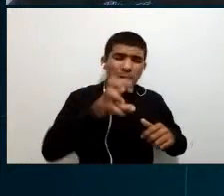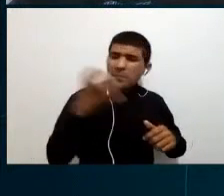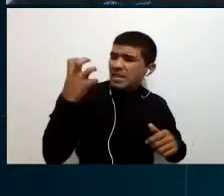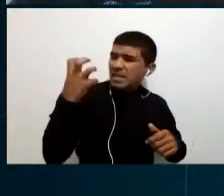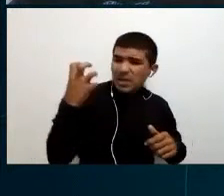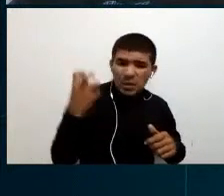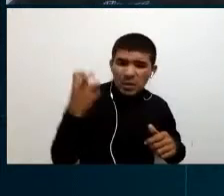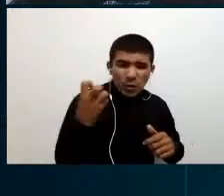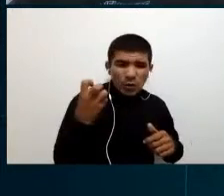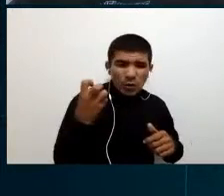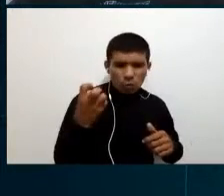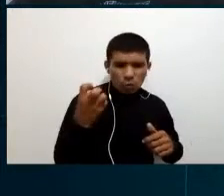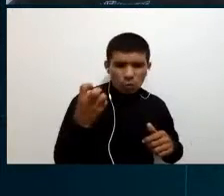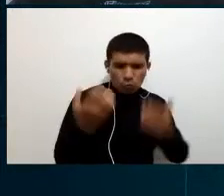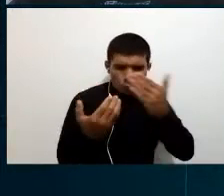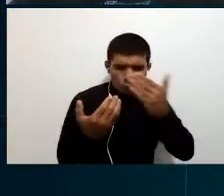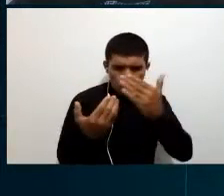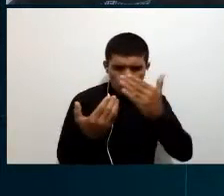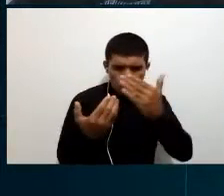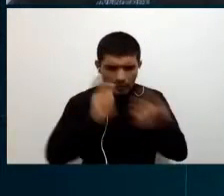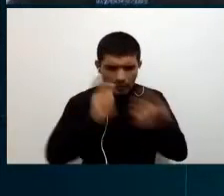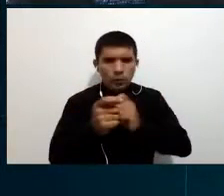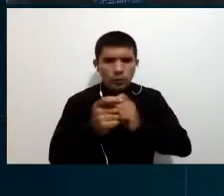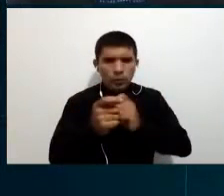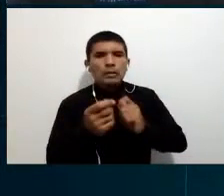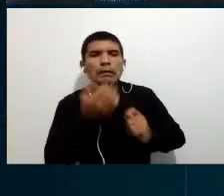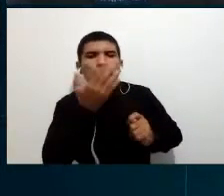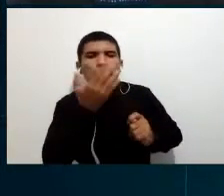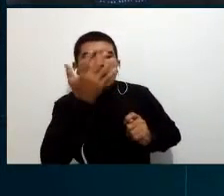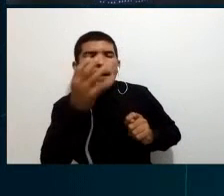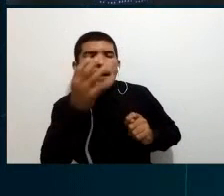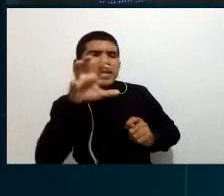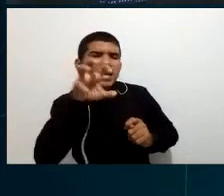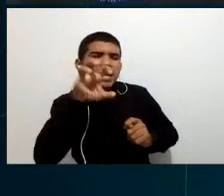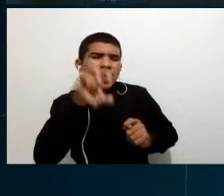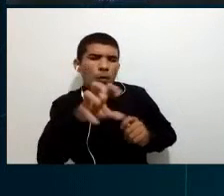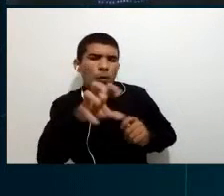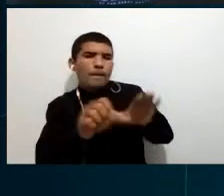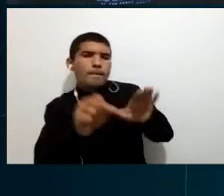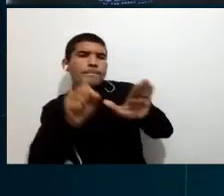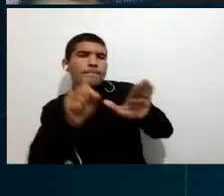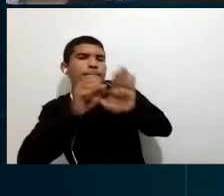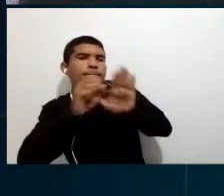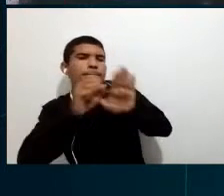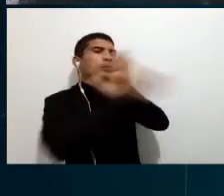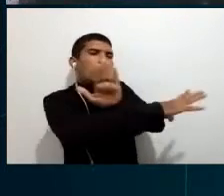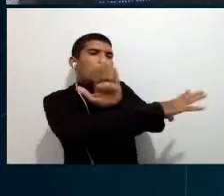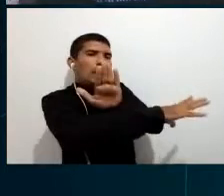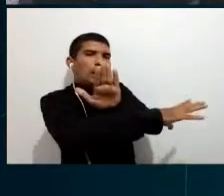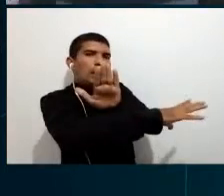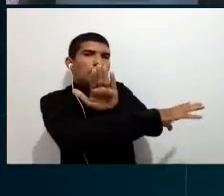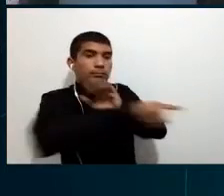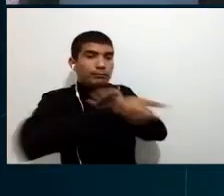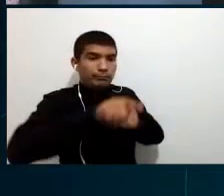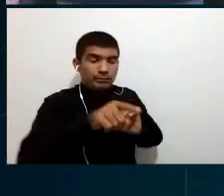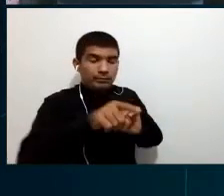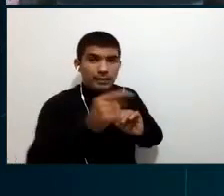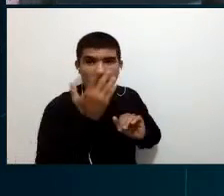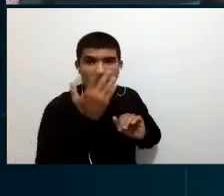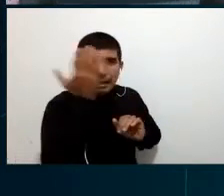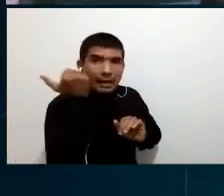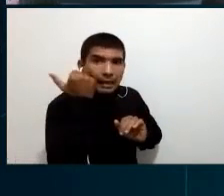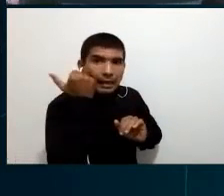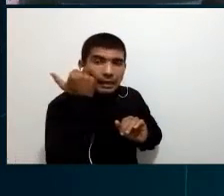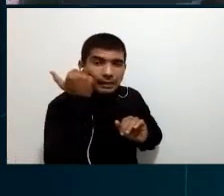y Francia, que es donde EPM ha realizado sus disposiciones finales del